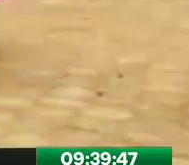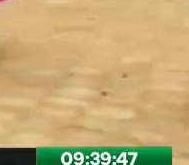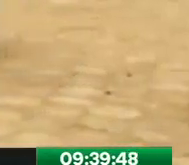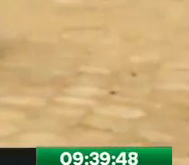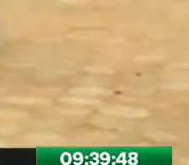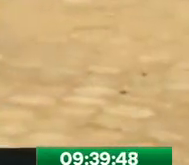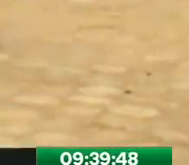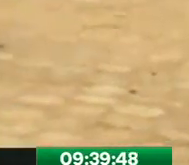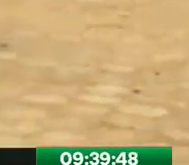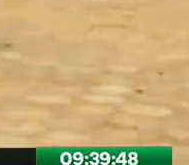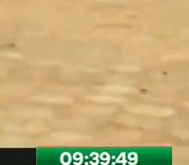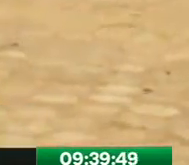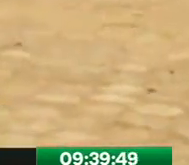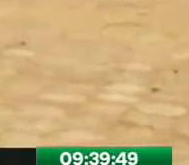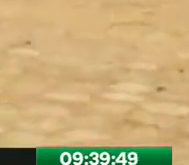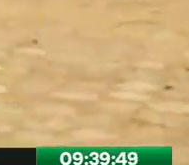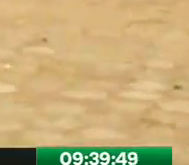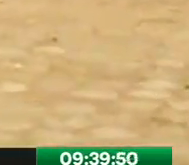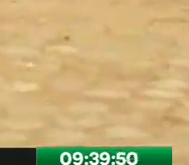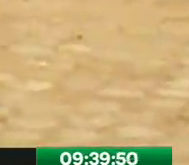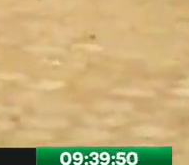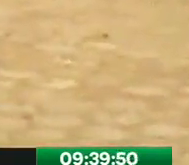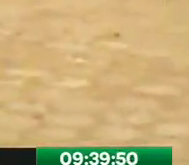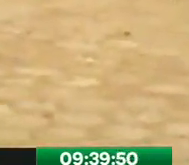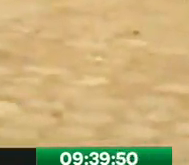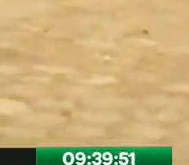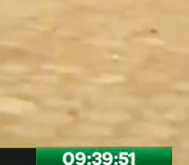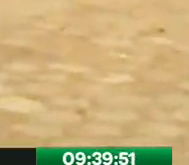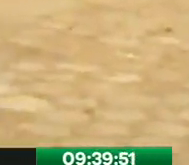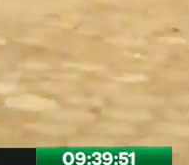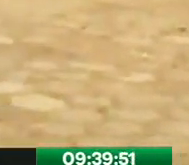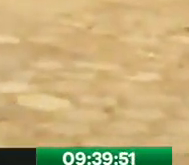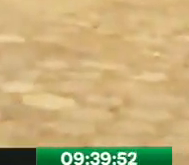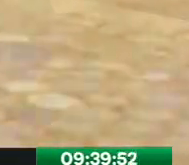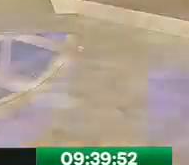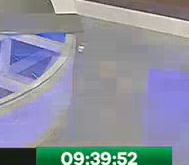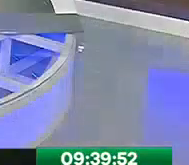Loja informó Marcela Constante Brito.